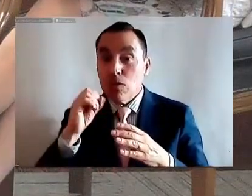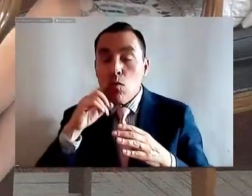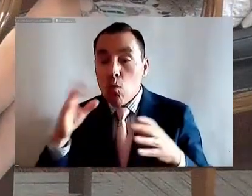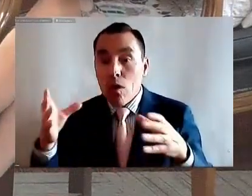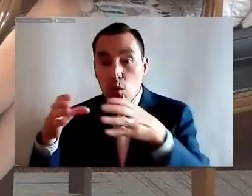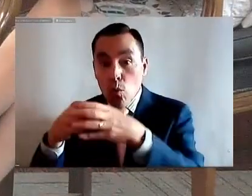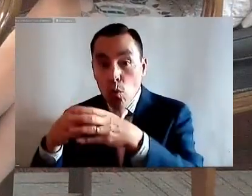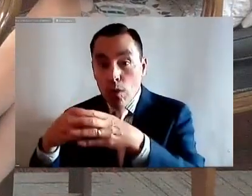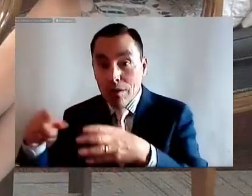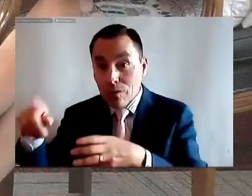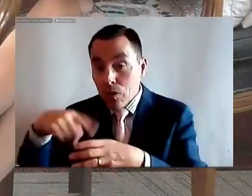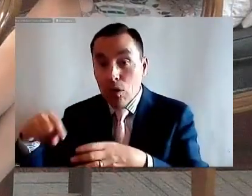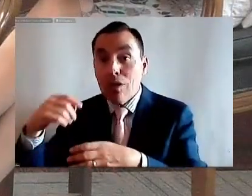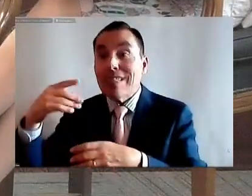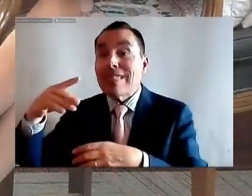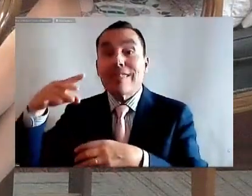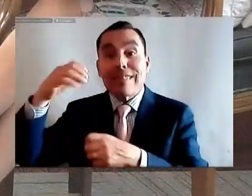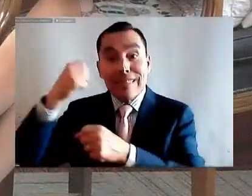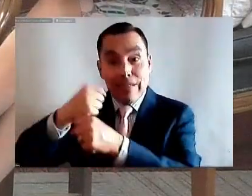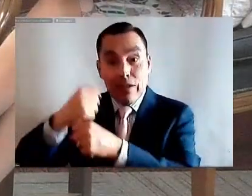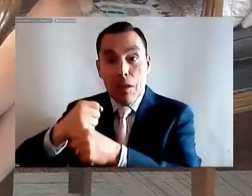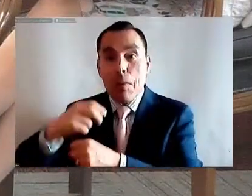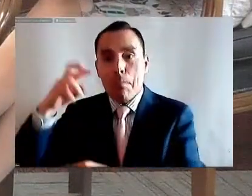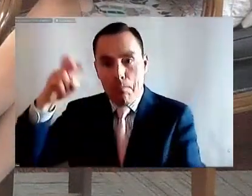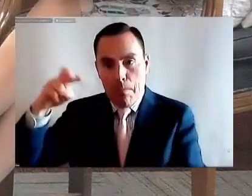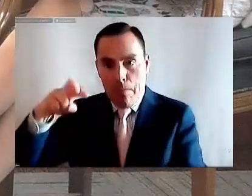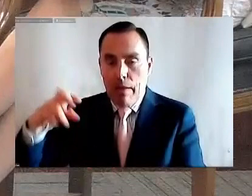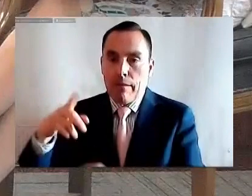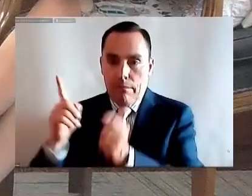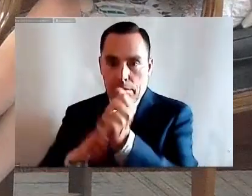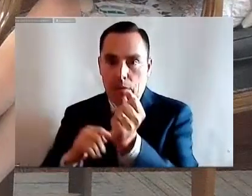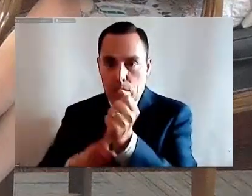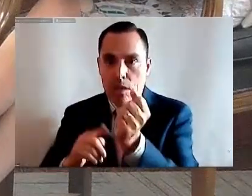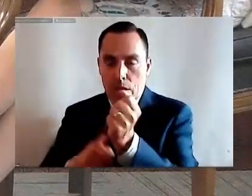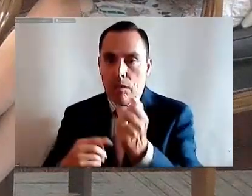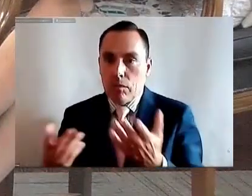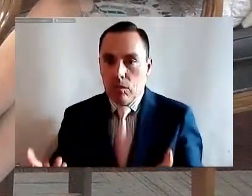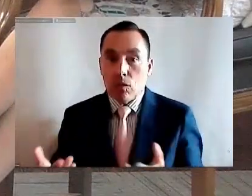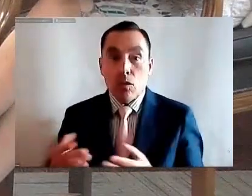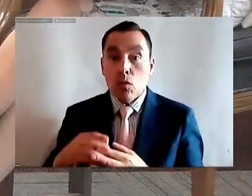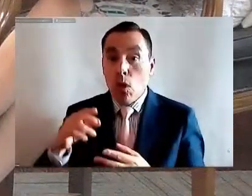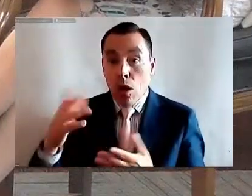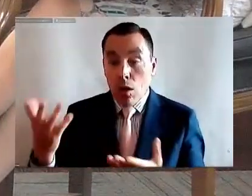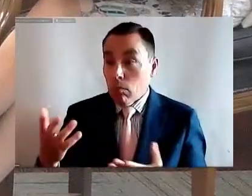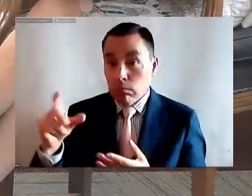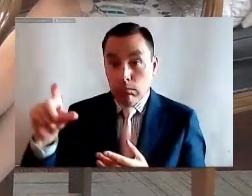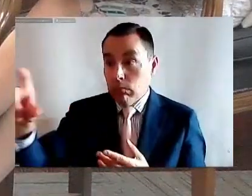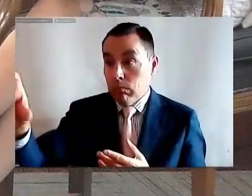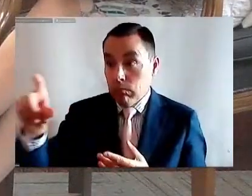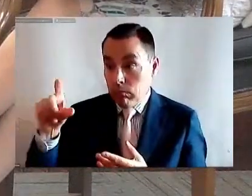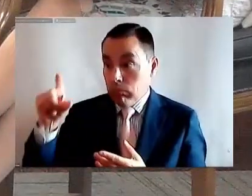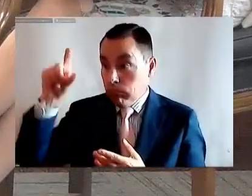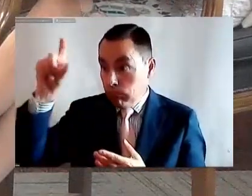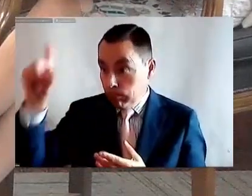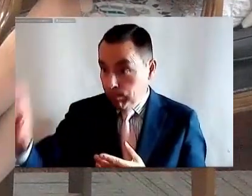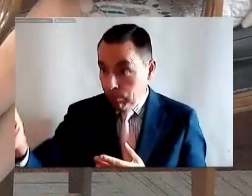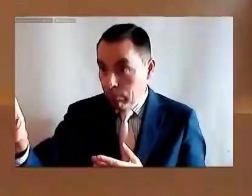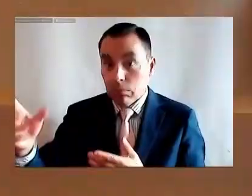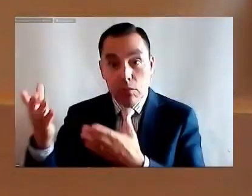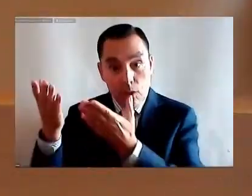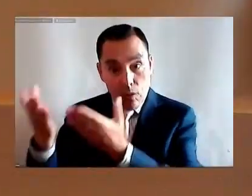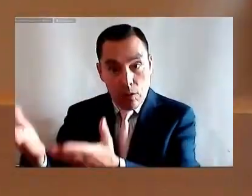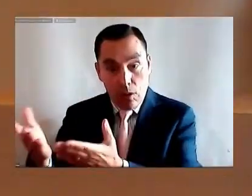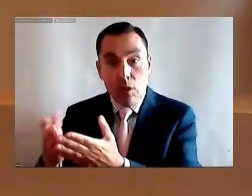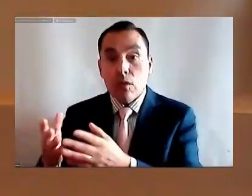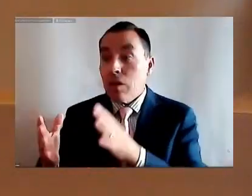eran padres de familia, ¿no? Y entonces no era una remuneración solo individual para el trabajador, sino que implicaba a la mujer